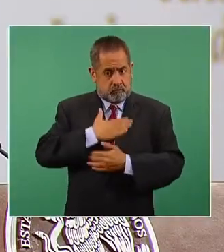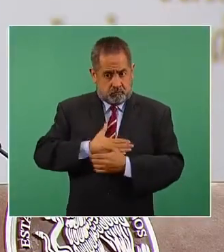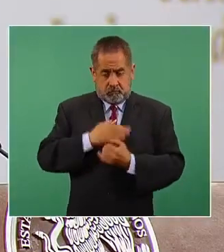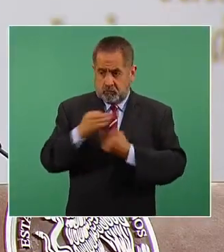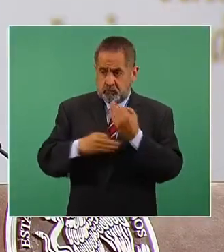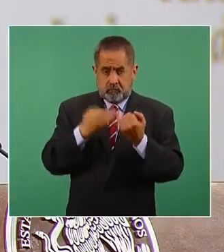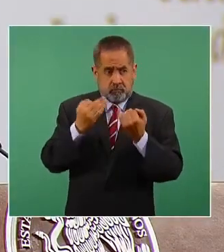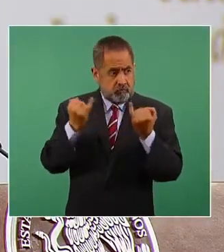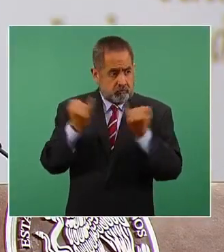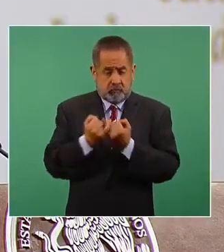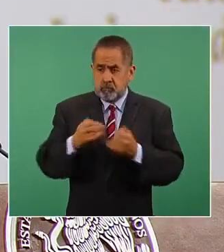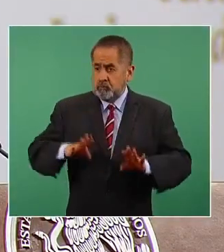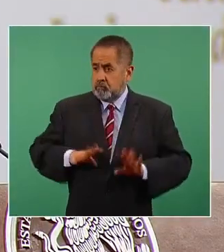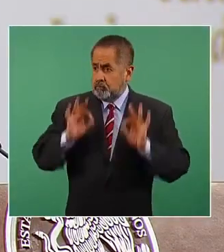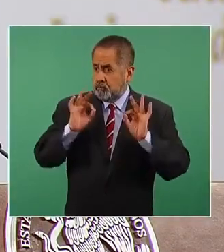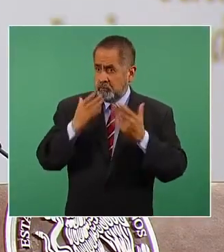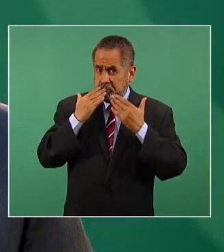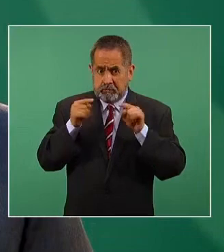todo lo que es bienestar,